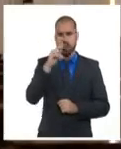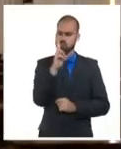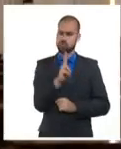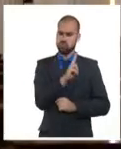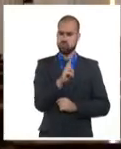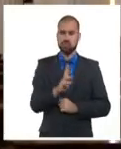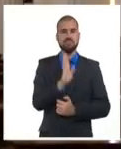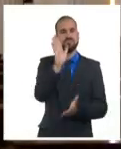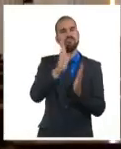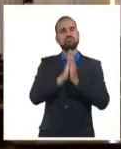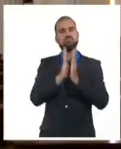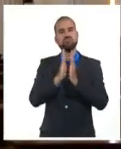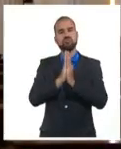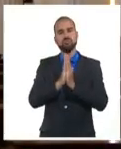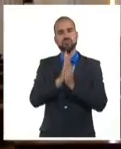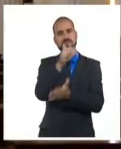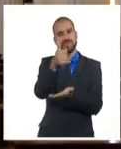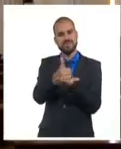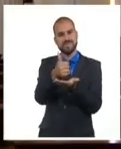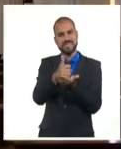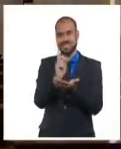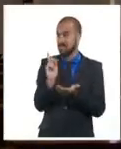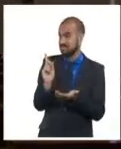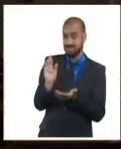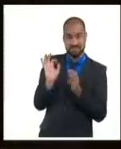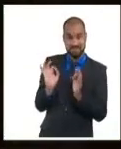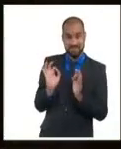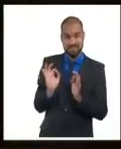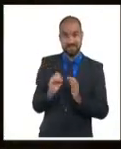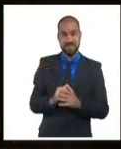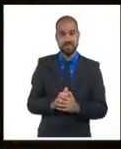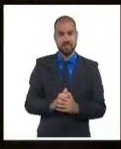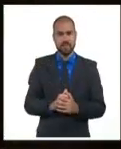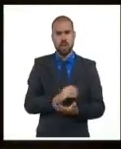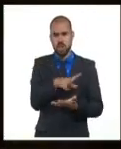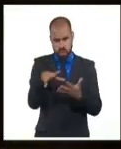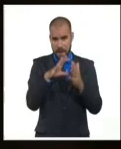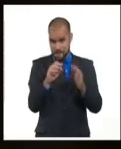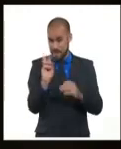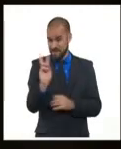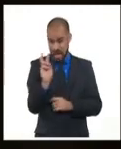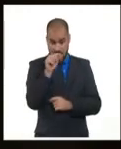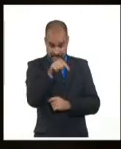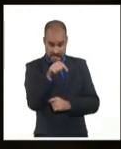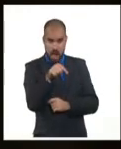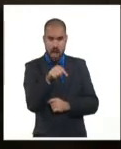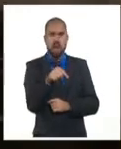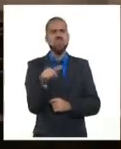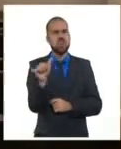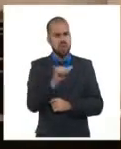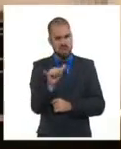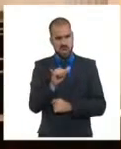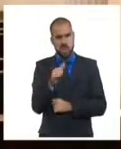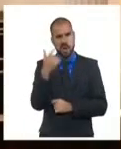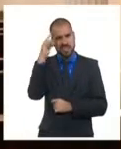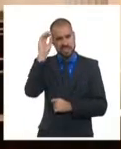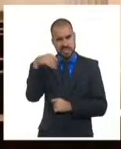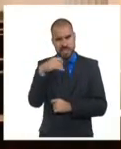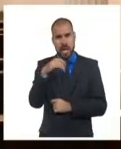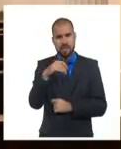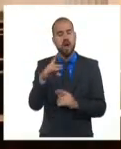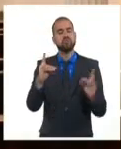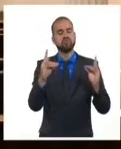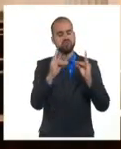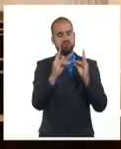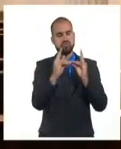Santuario Mariano Diocesano de Nuestra Señora de las Mercedes, en Río Chico, fue testigo de las honras fúnebres realizadas